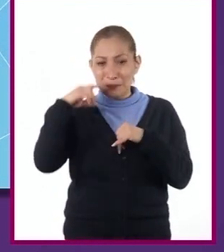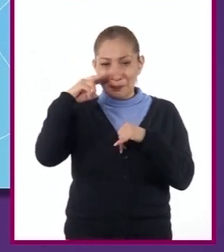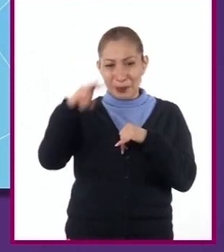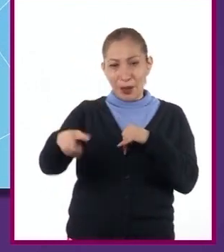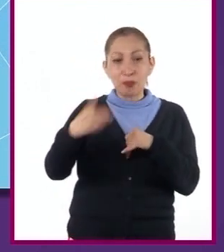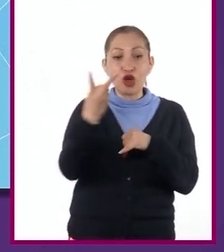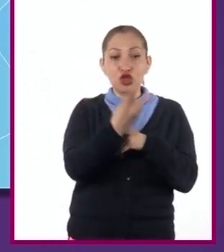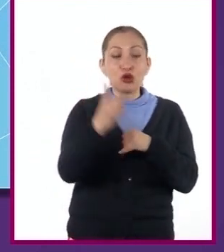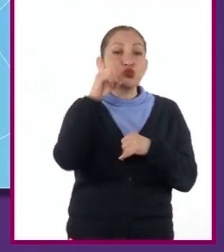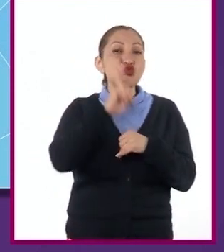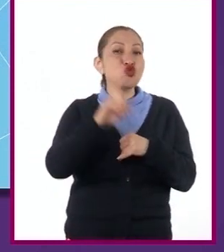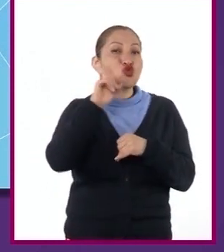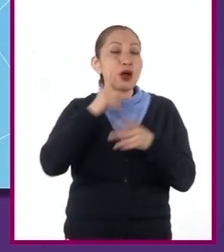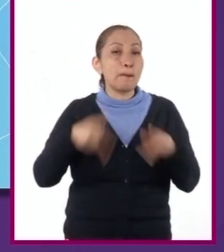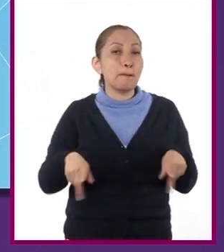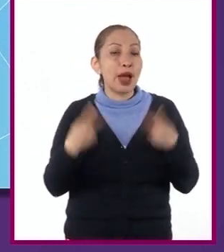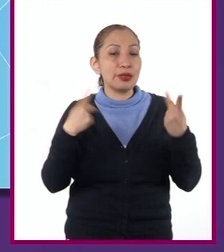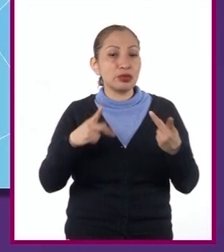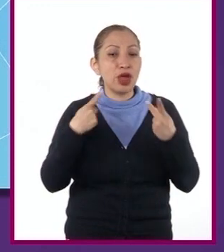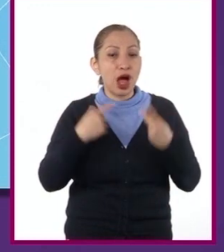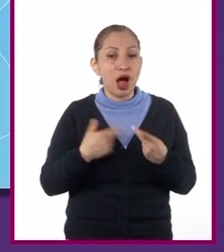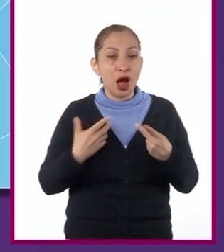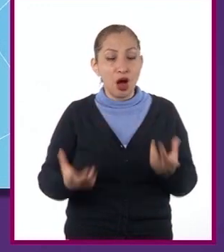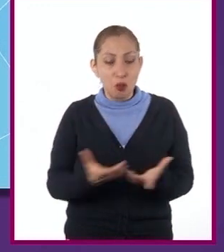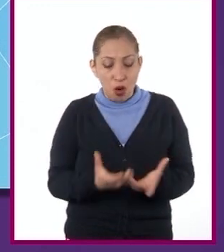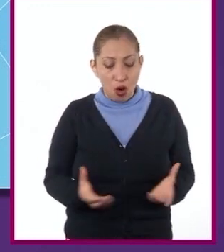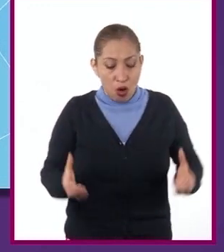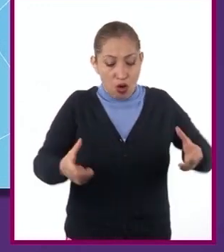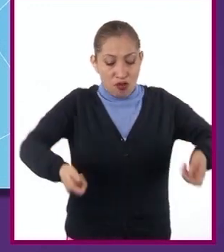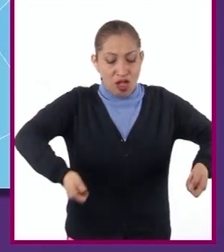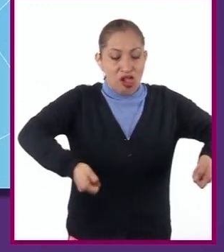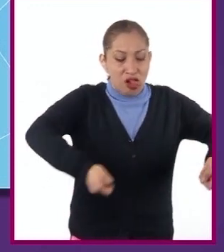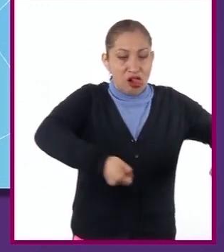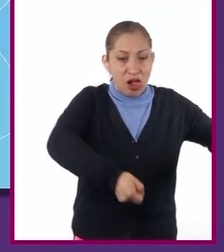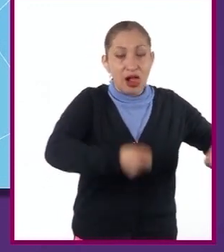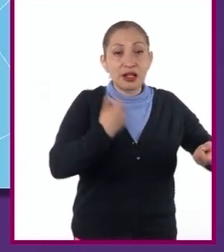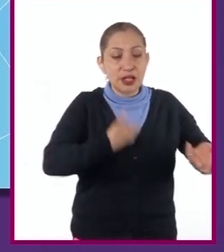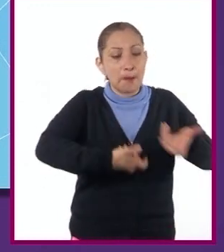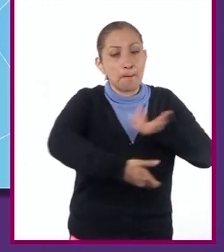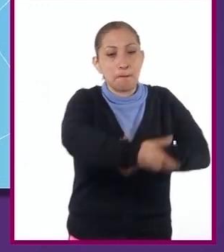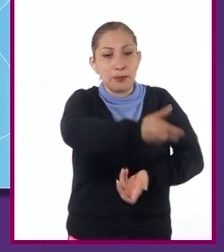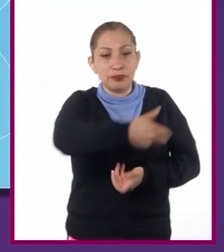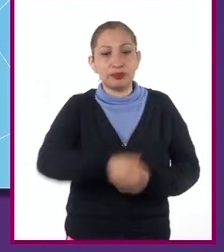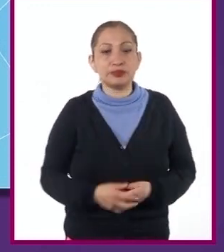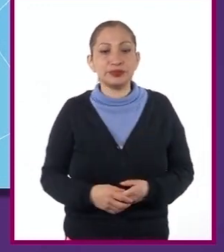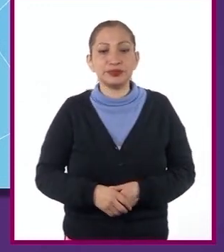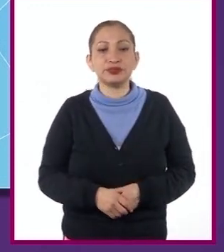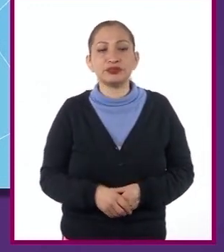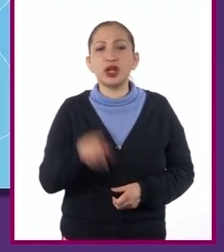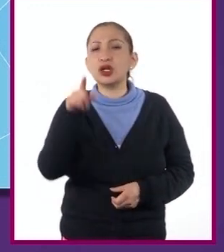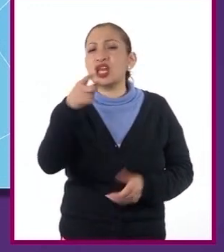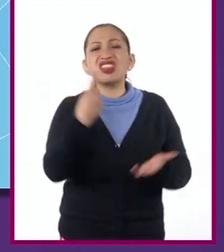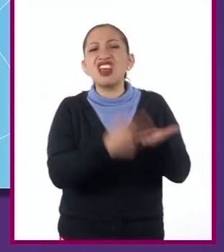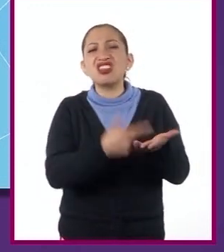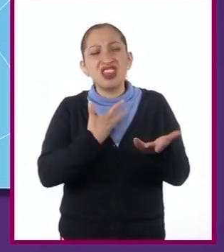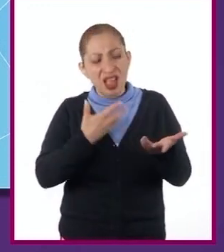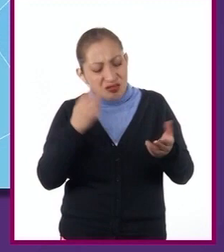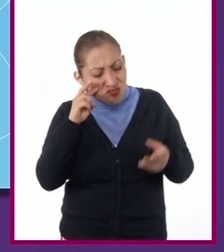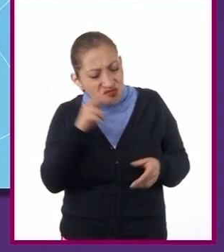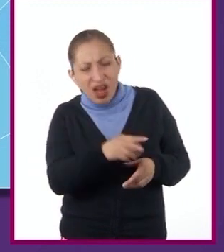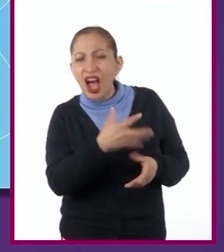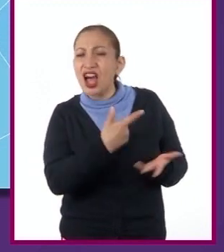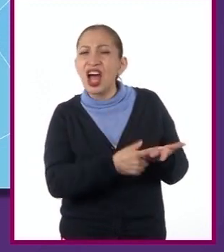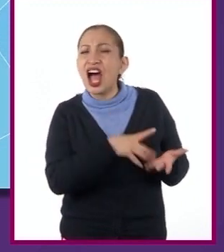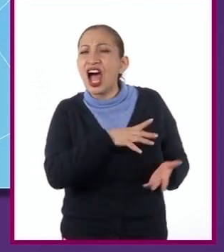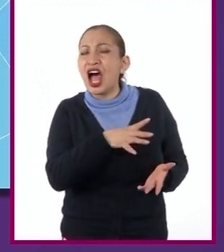observamos a las dos vendedoras cargando un guacal que posiblemente van a intercambiar. ¿Qué contendrá aquel paquete?